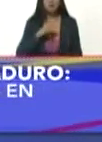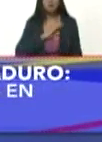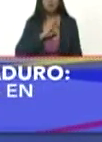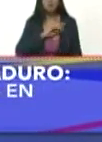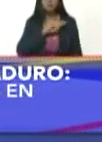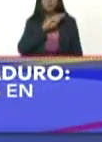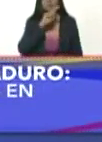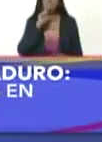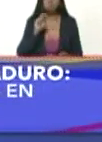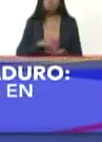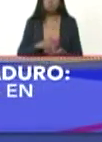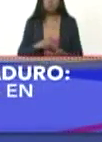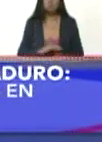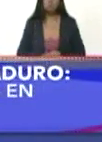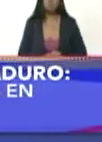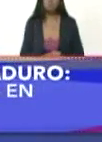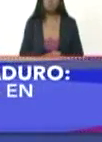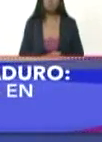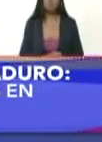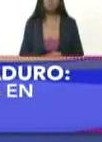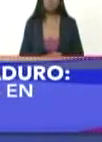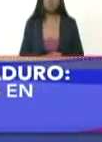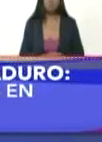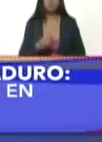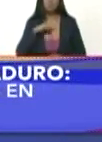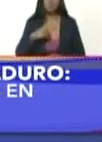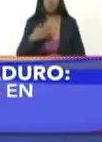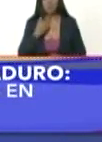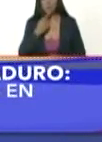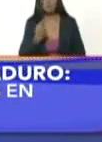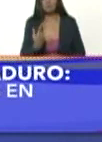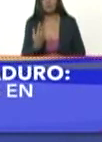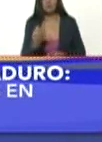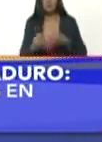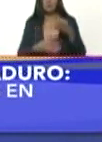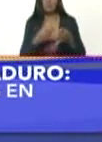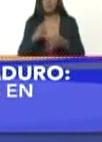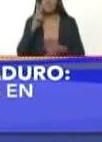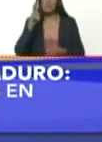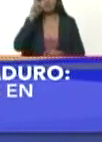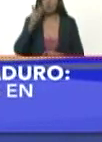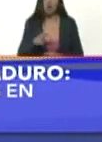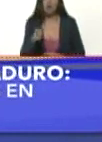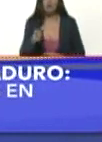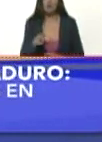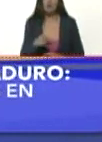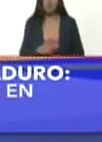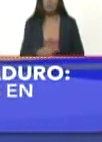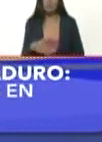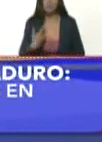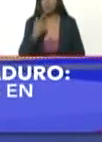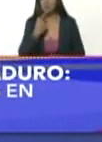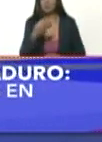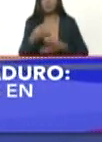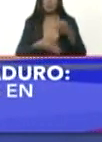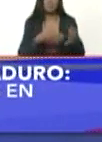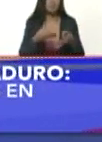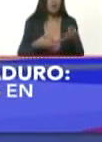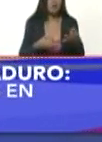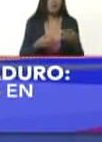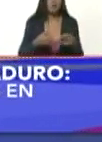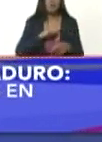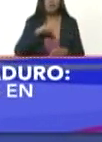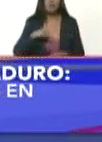república. Y podemos decir, los venezolanos y las venezolanas, que la